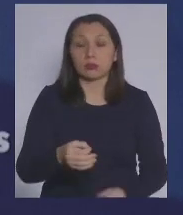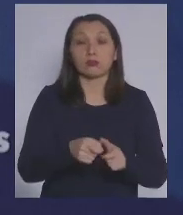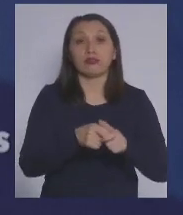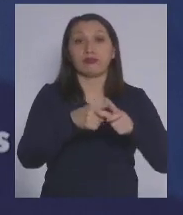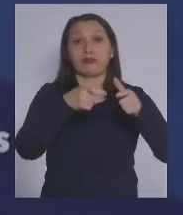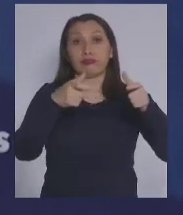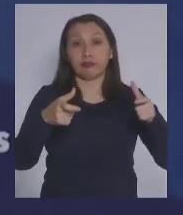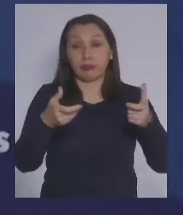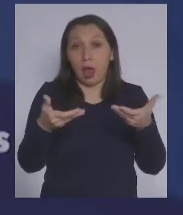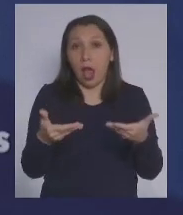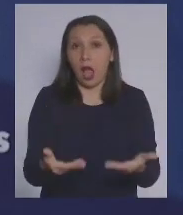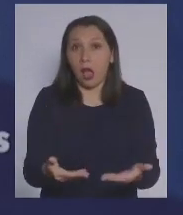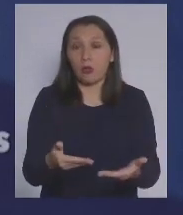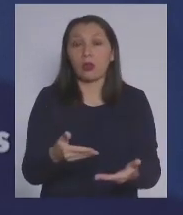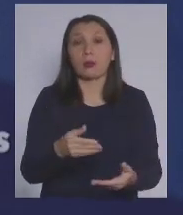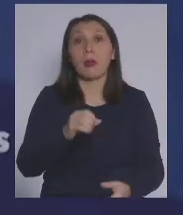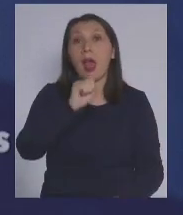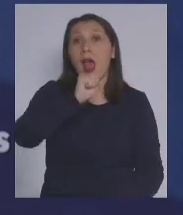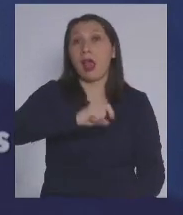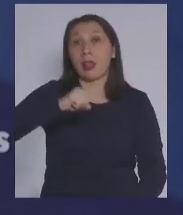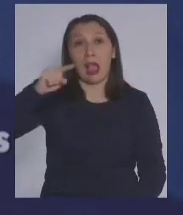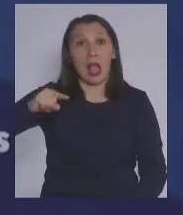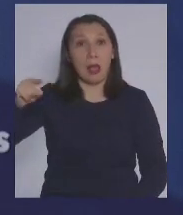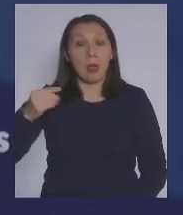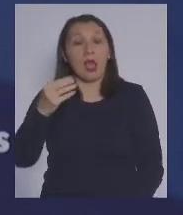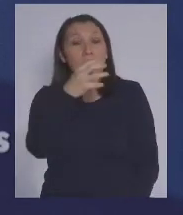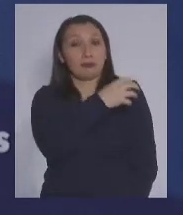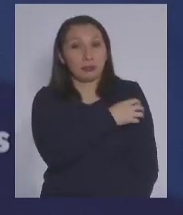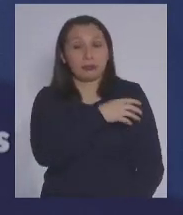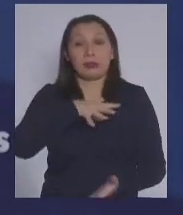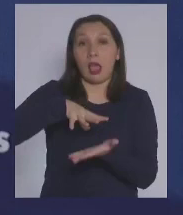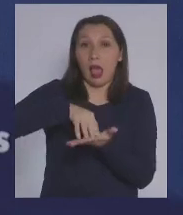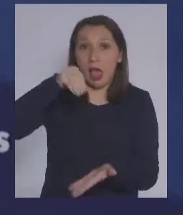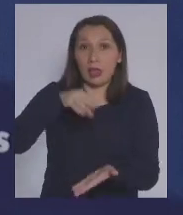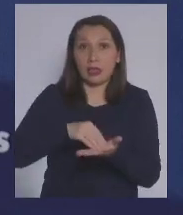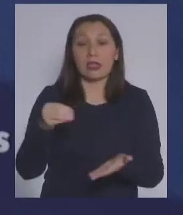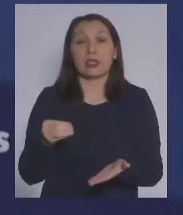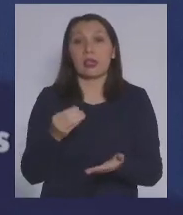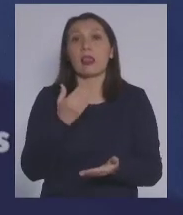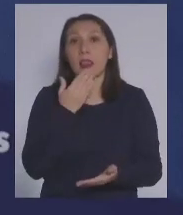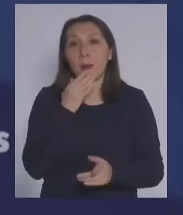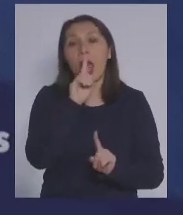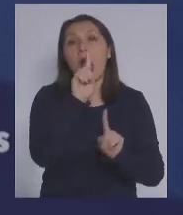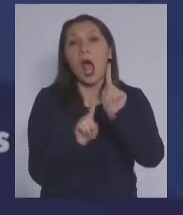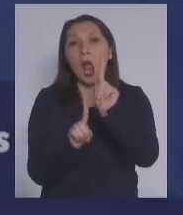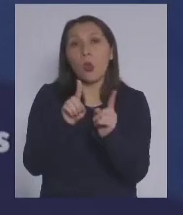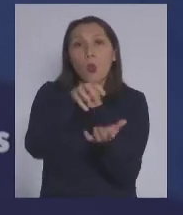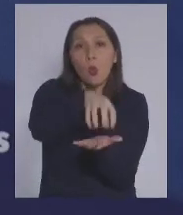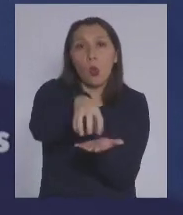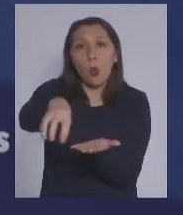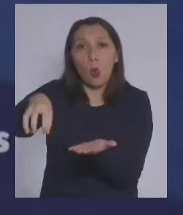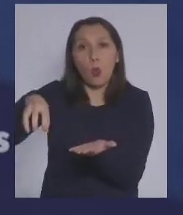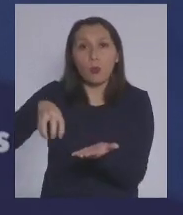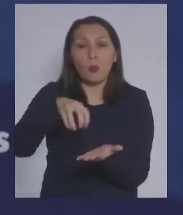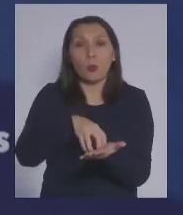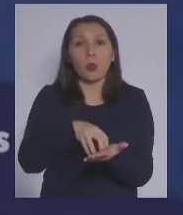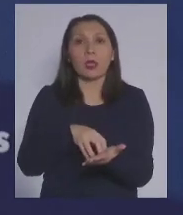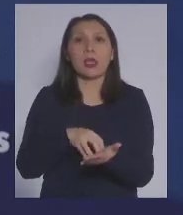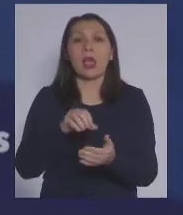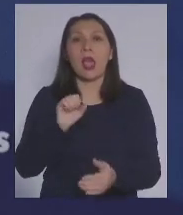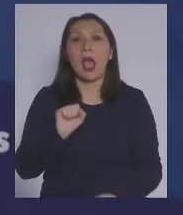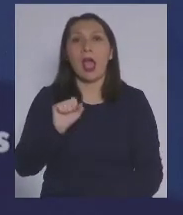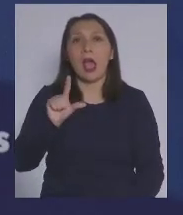aumento de casos en este momento en atacama por ejemplo en arica como regiones y en algunas comunas como al